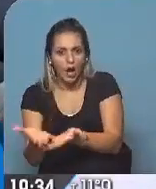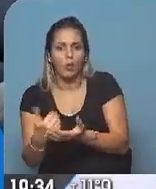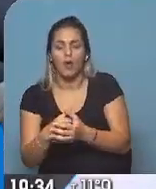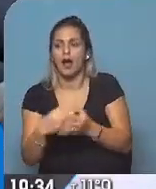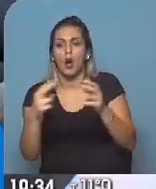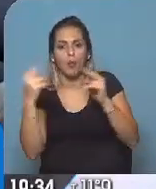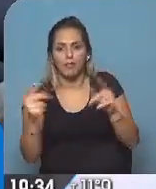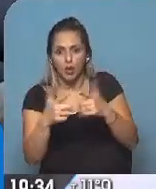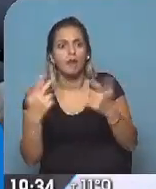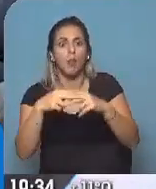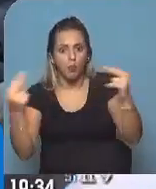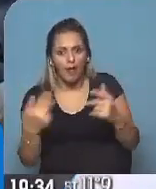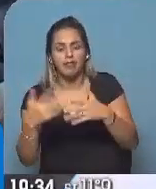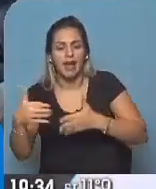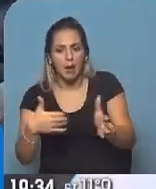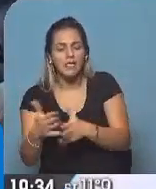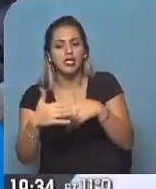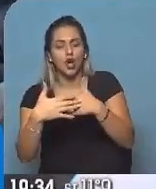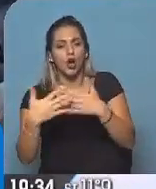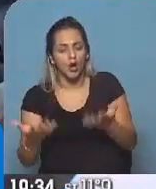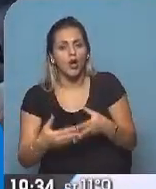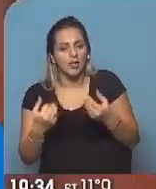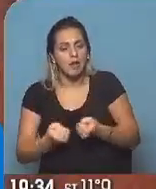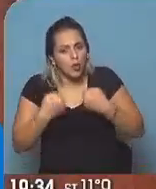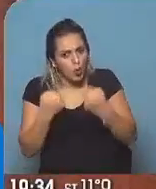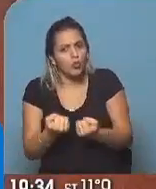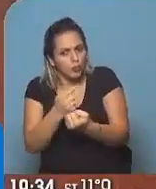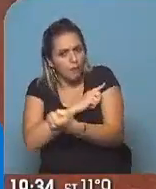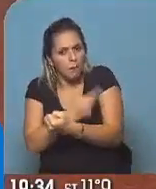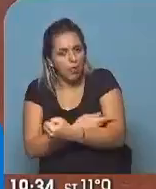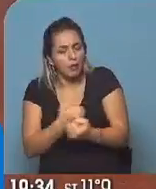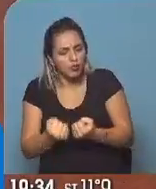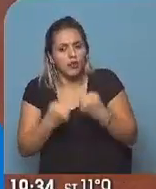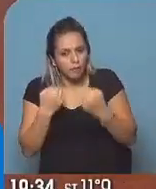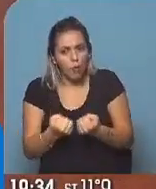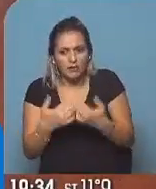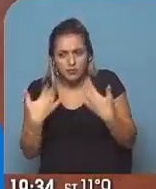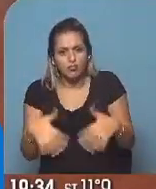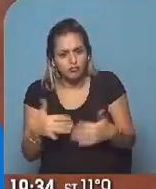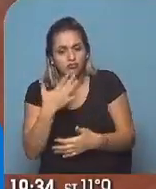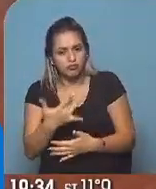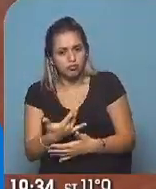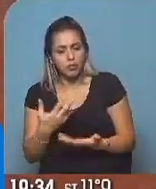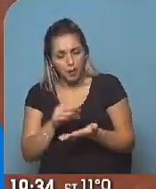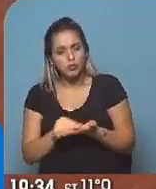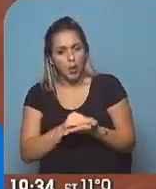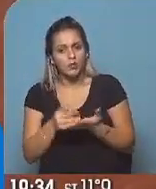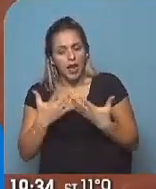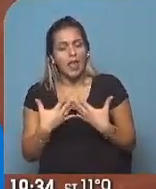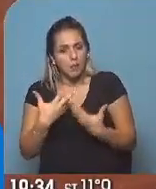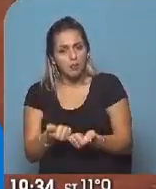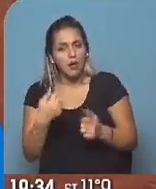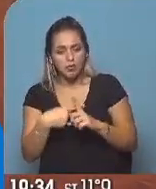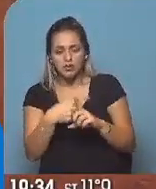abrir caminos. Es decir, lo que puede, la fuerza que tiene las Fuerzas Armadas Argentinas es extraordinaria y la vamos a utilizar en beneficio de la